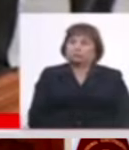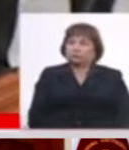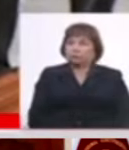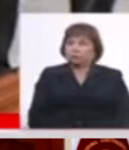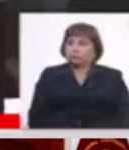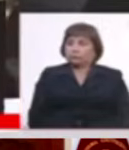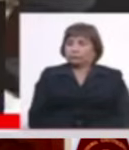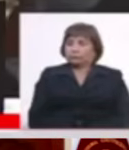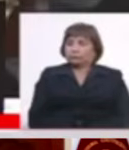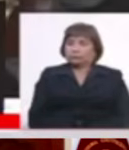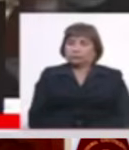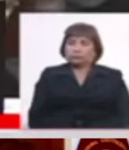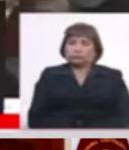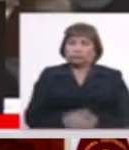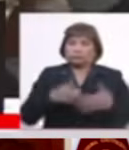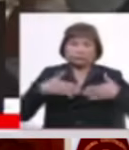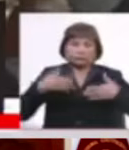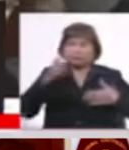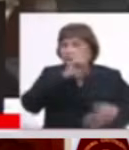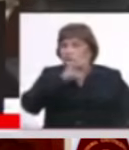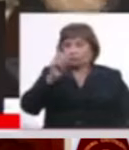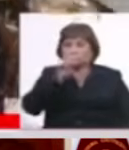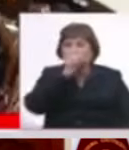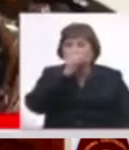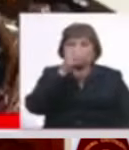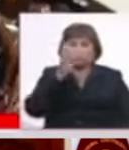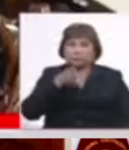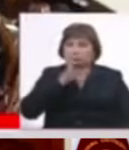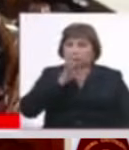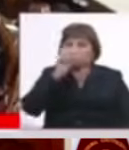acuerdos no se puede dar uso de la